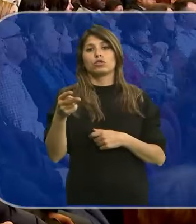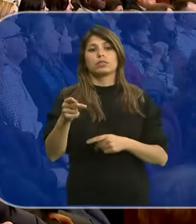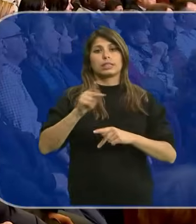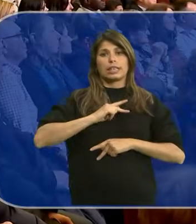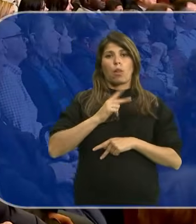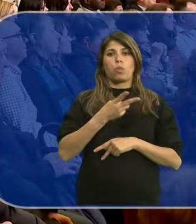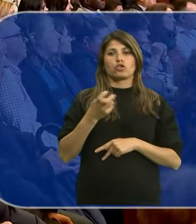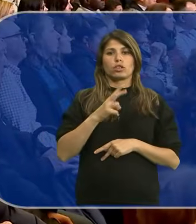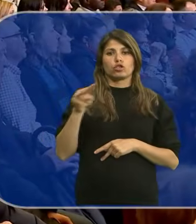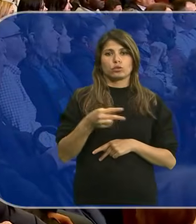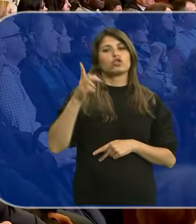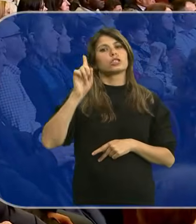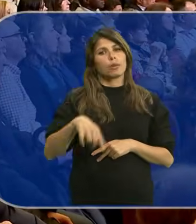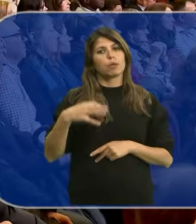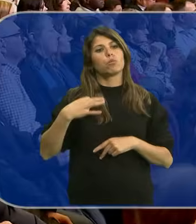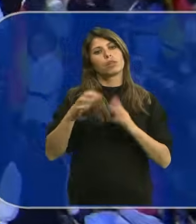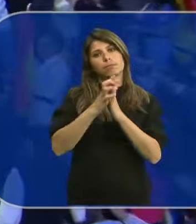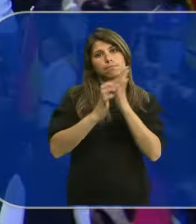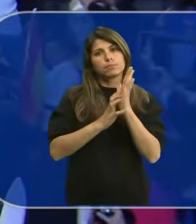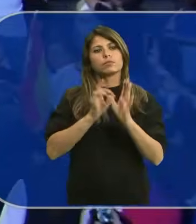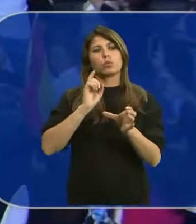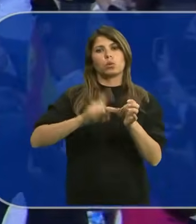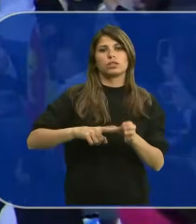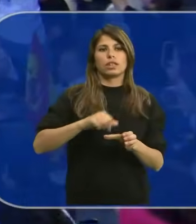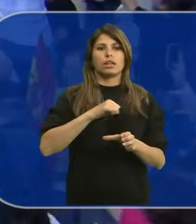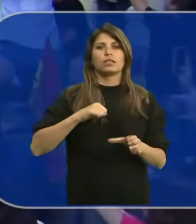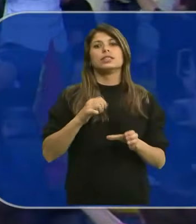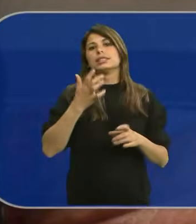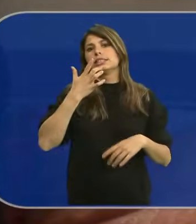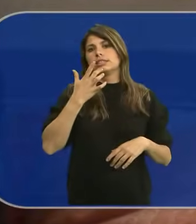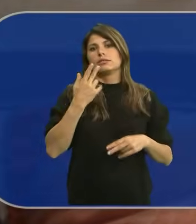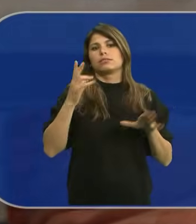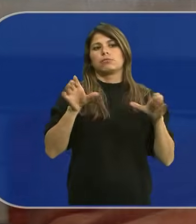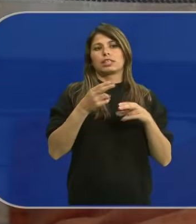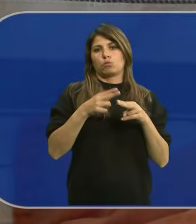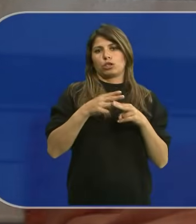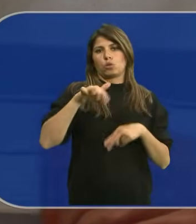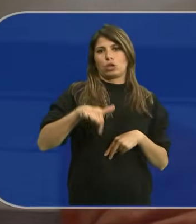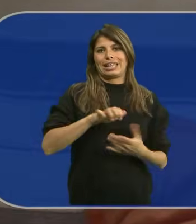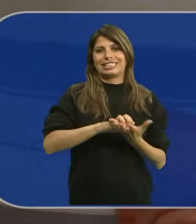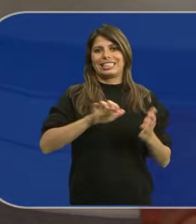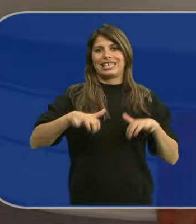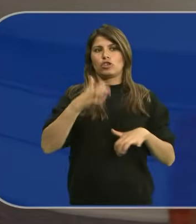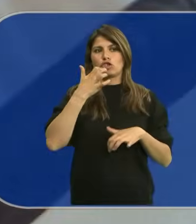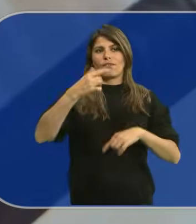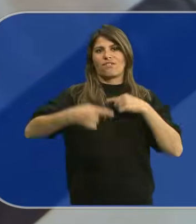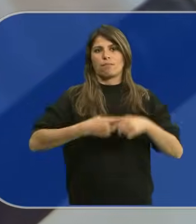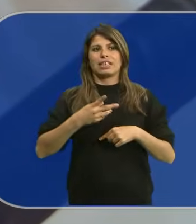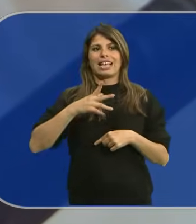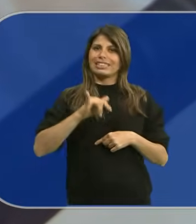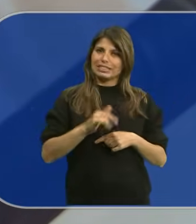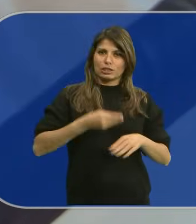euros. Asimismo, podemos deducir parte de la cuota de afiliación a un partido político, y aquí en Castilla y León, en caso de tener familia,